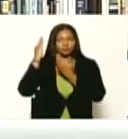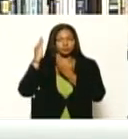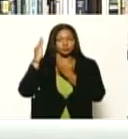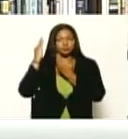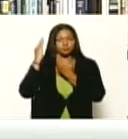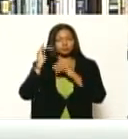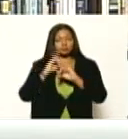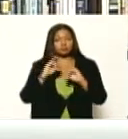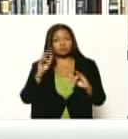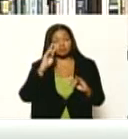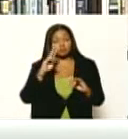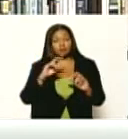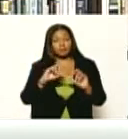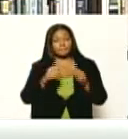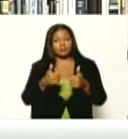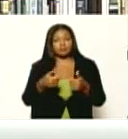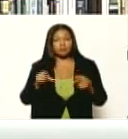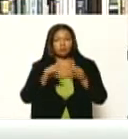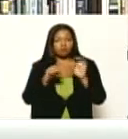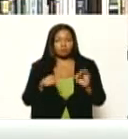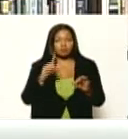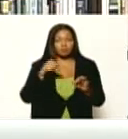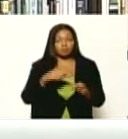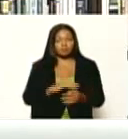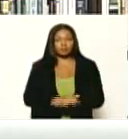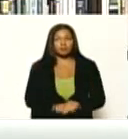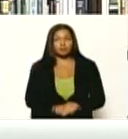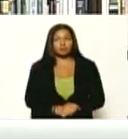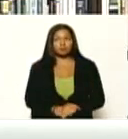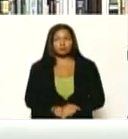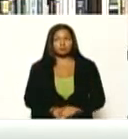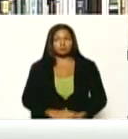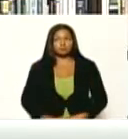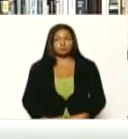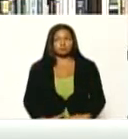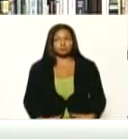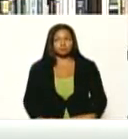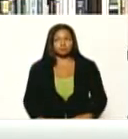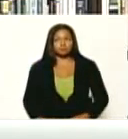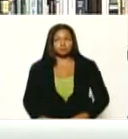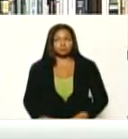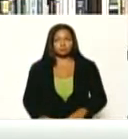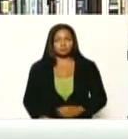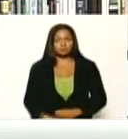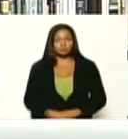Ya entonces empieza la tendencia a la reducción. Ahí le llega un mensaje.